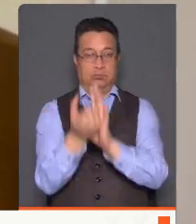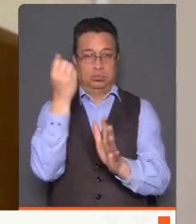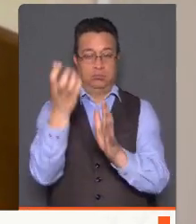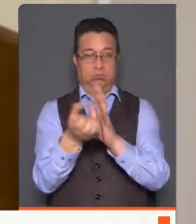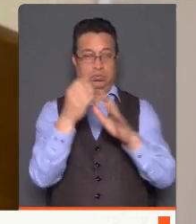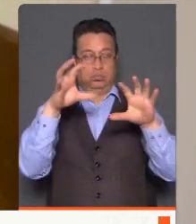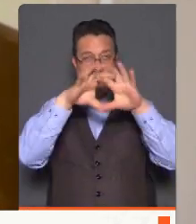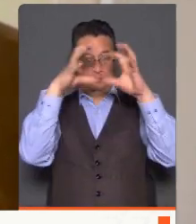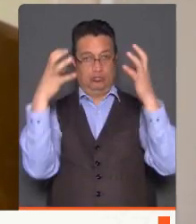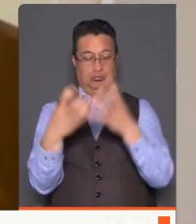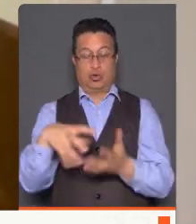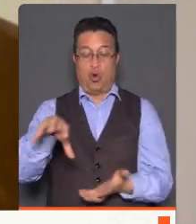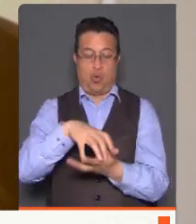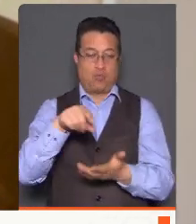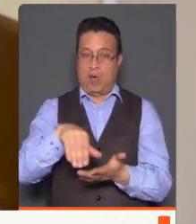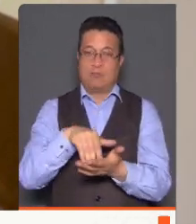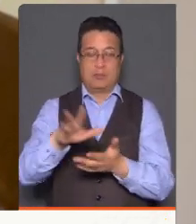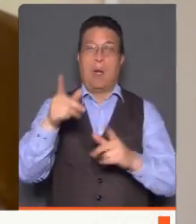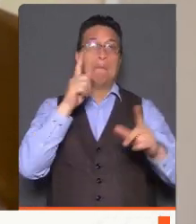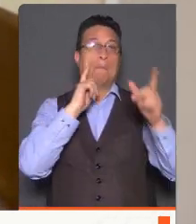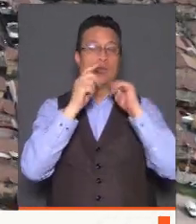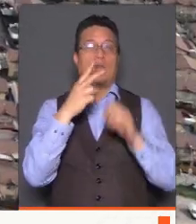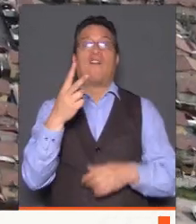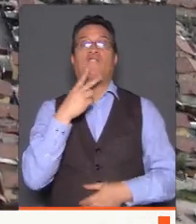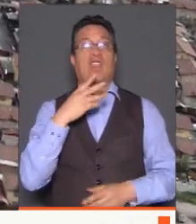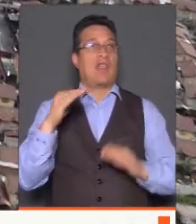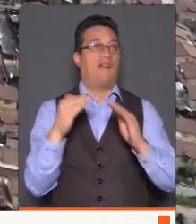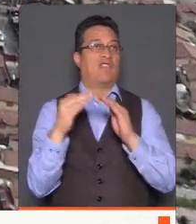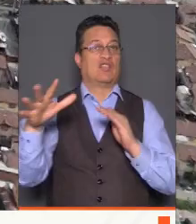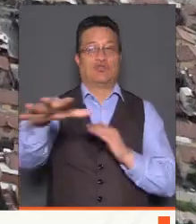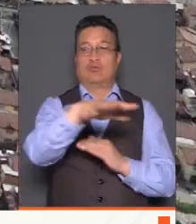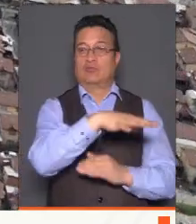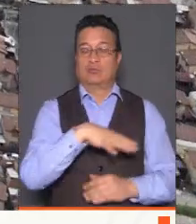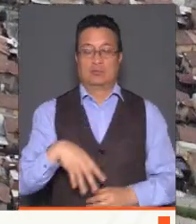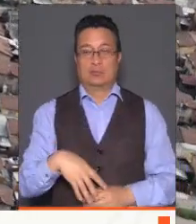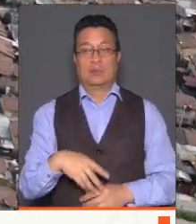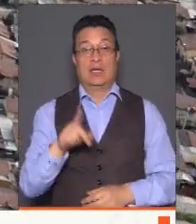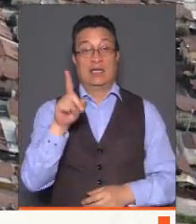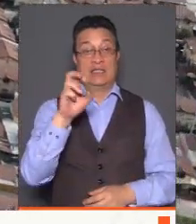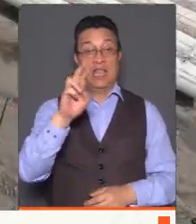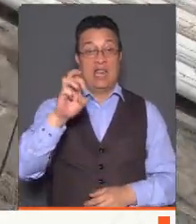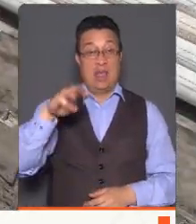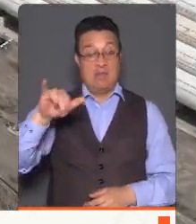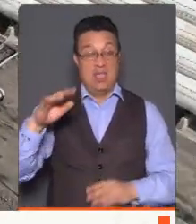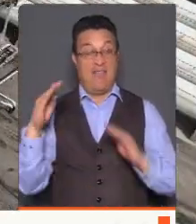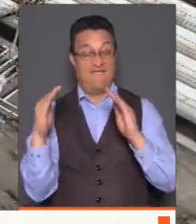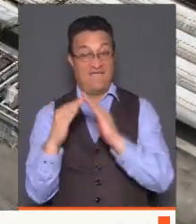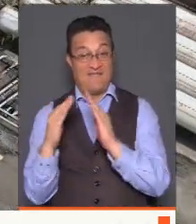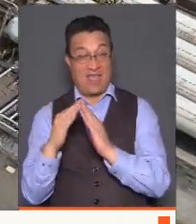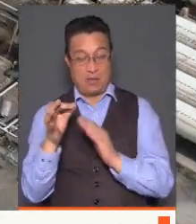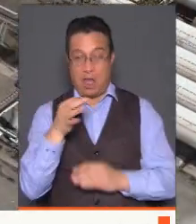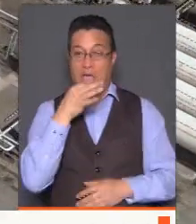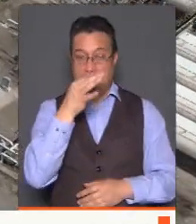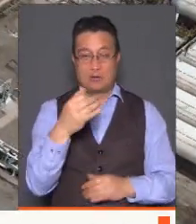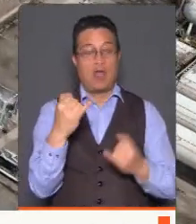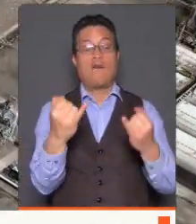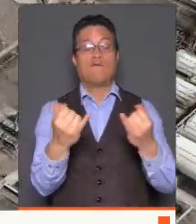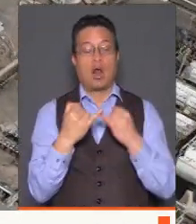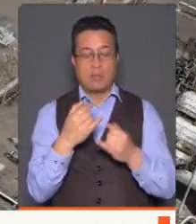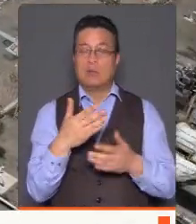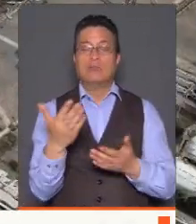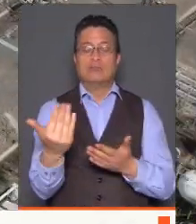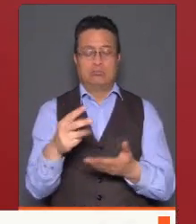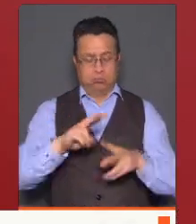nuestra comuna ya que ponen en riesgo la vida de nuestros vecinos. La Seremi de Vivienda confirmó que realizarán el informe a la